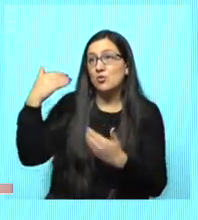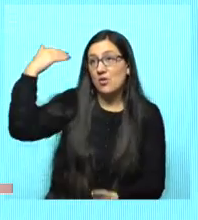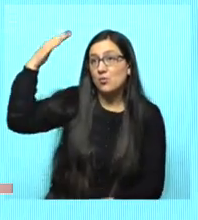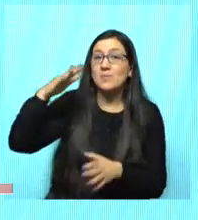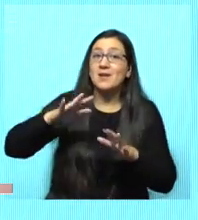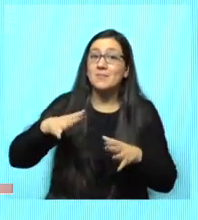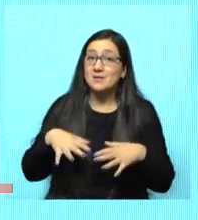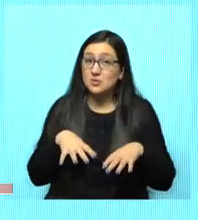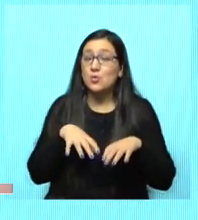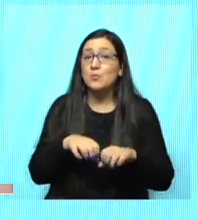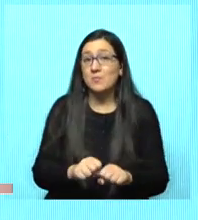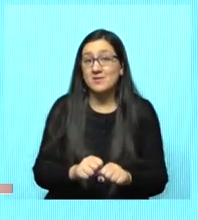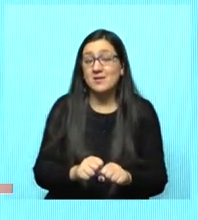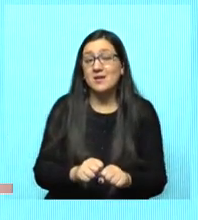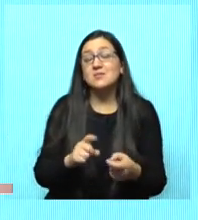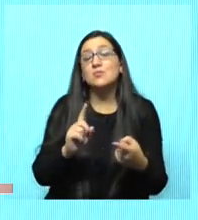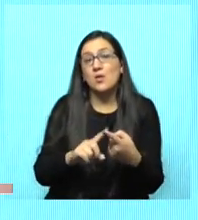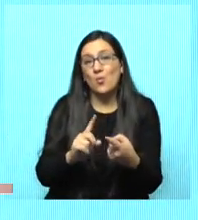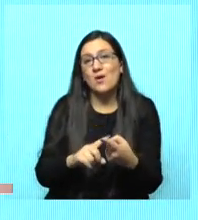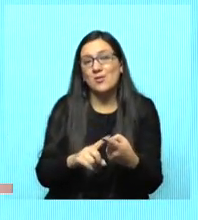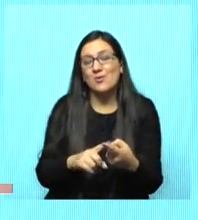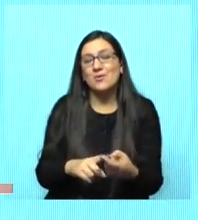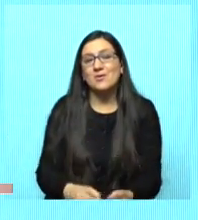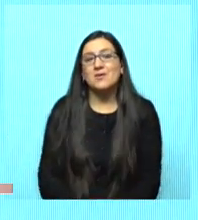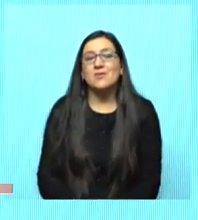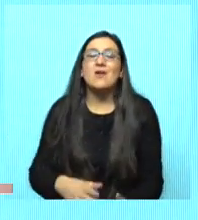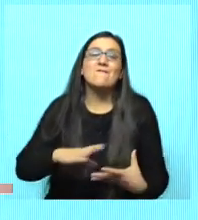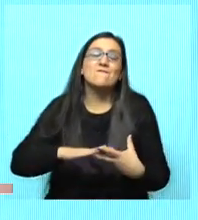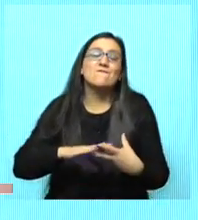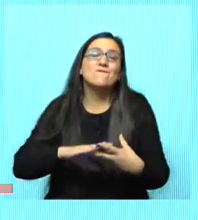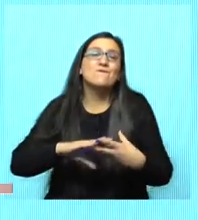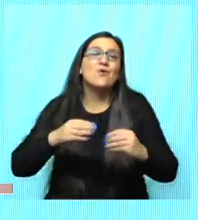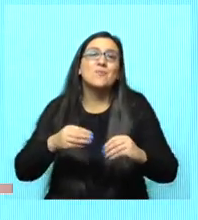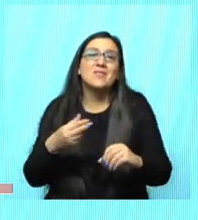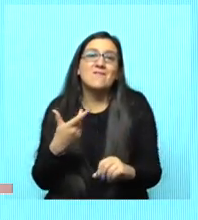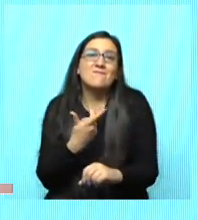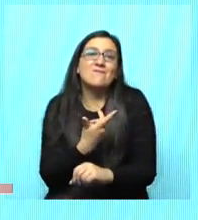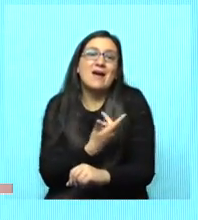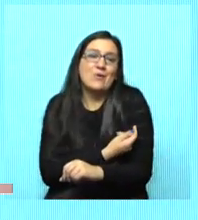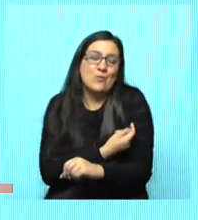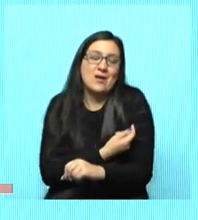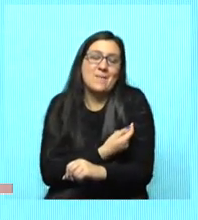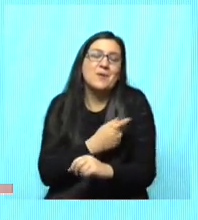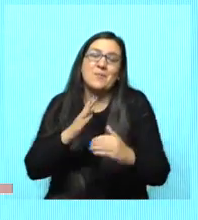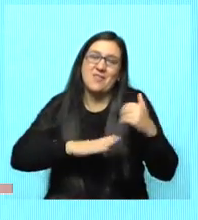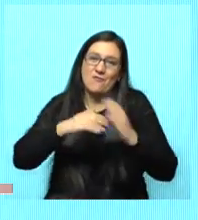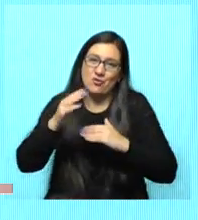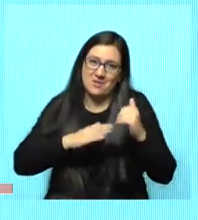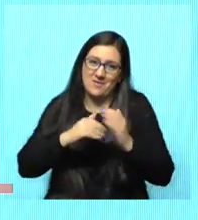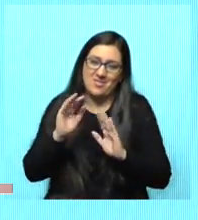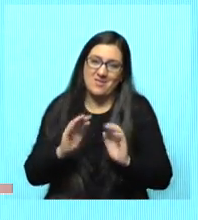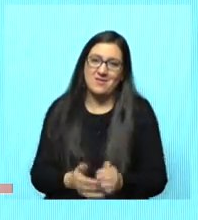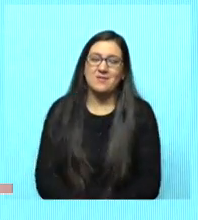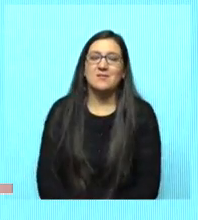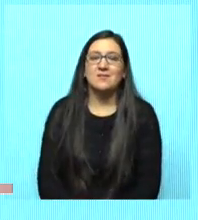comprometan a hacer un trato por buen trato. Uh-huh. La vacuna, es algo que me encanta decir, es un caramelito de miel que representa la dulzura del adulto hacia el niño, niña, adolescente.